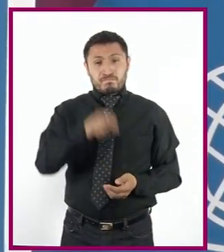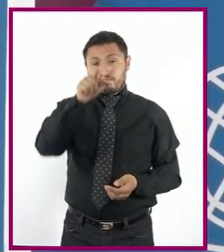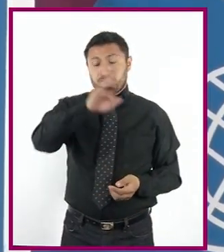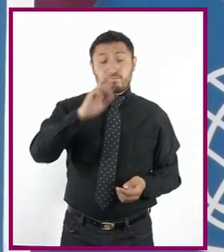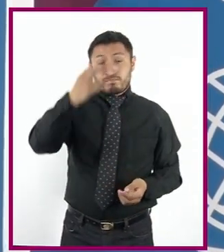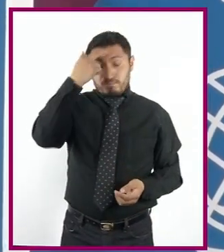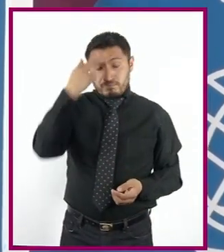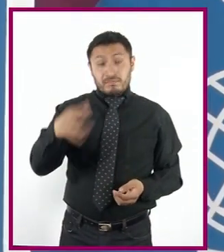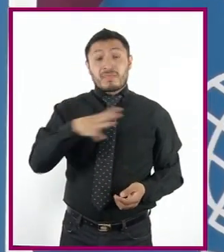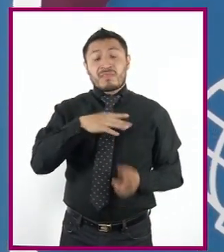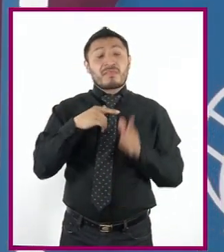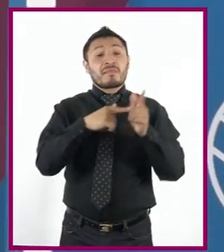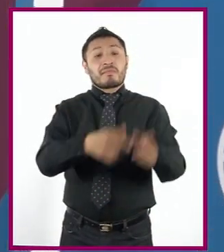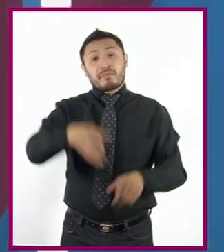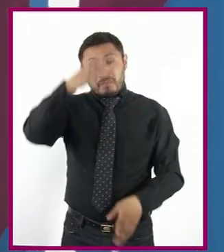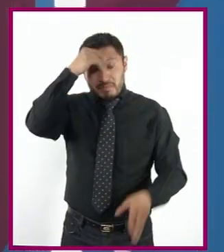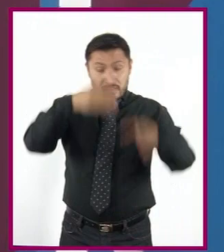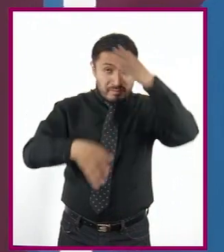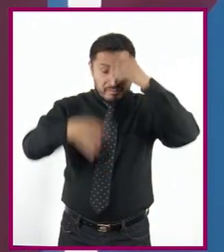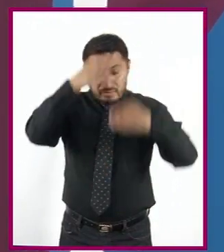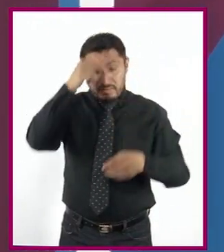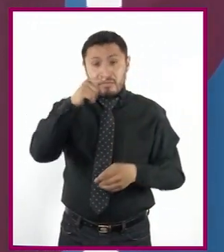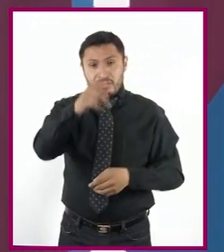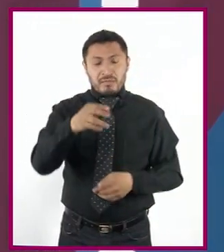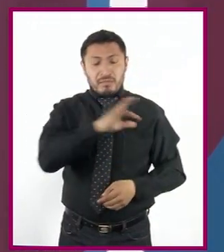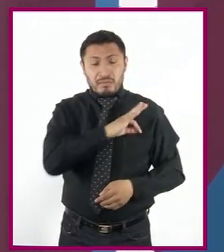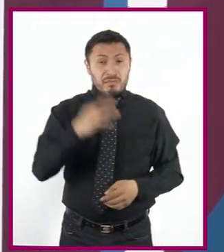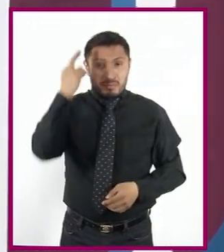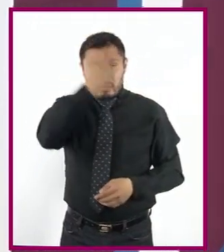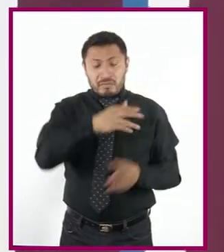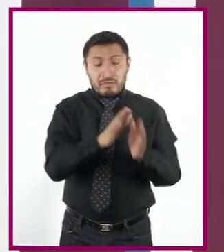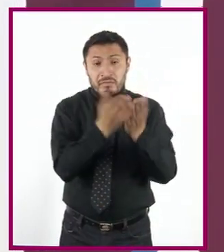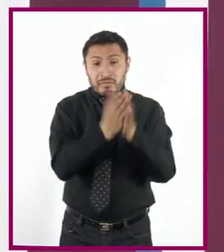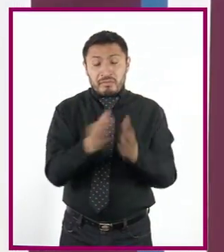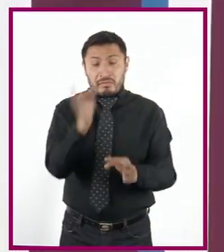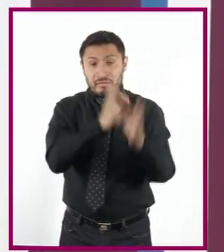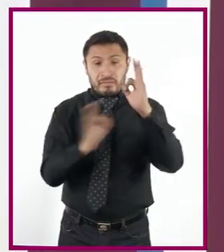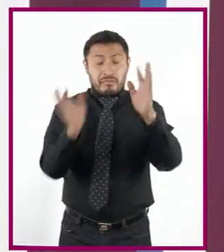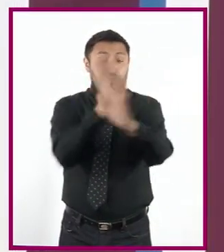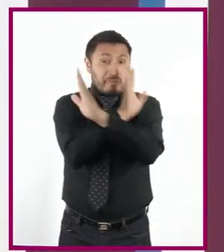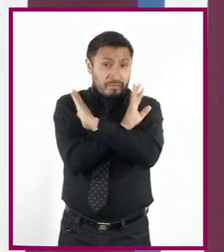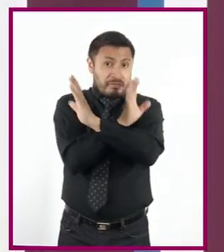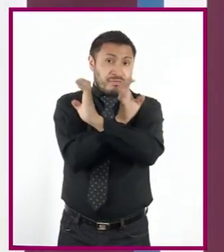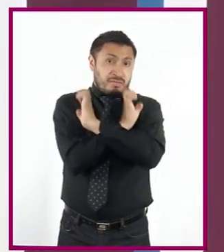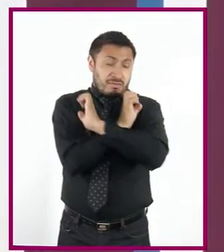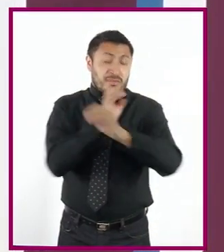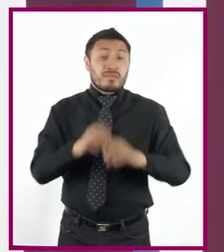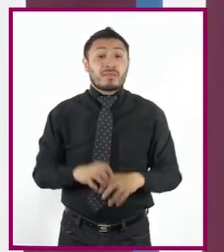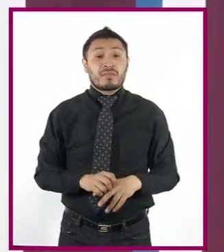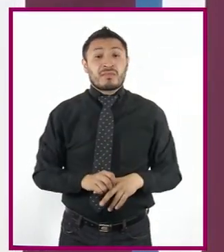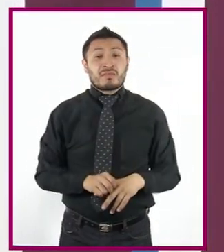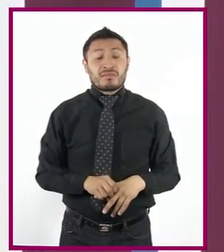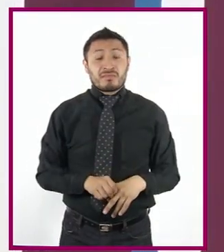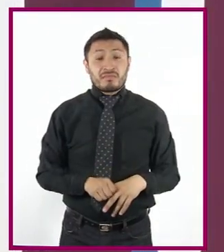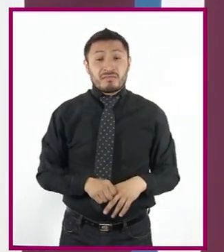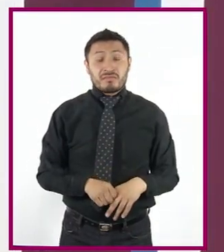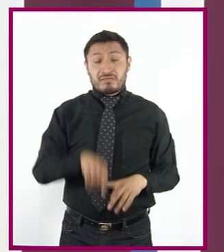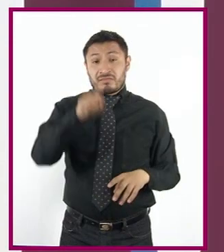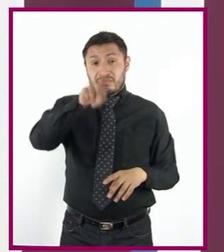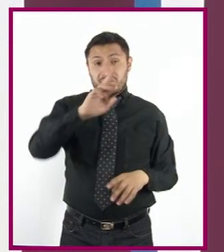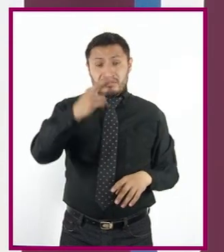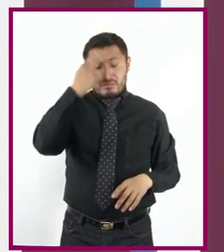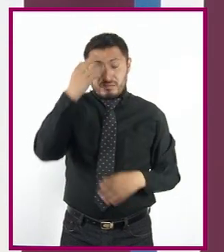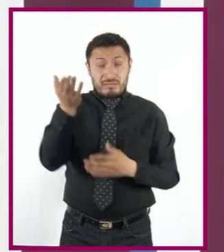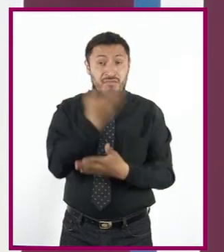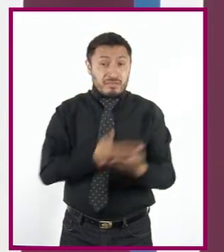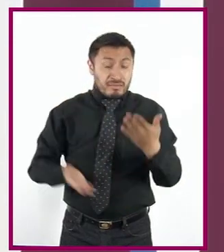Recuerden que para seguir aprendiendo pueden consultar su libro de texto de formación cívica y ética. No olviden